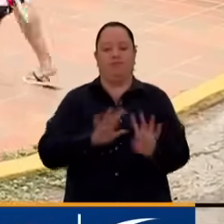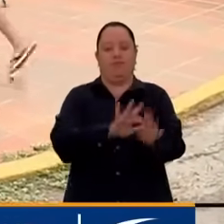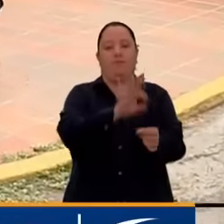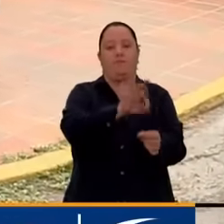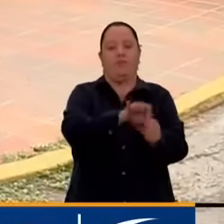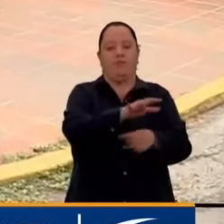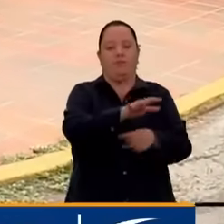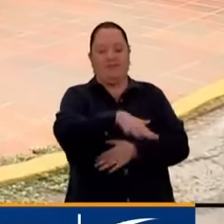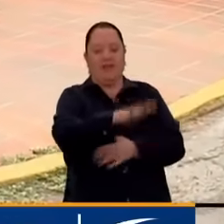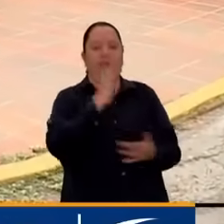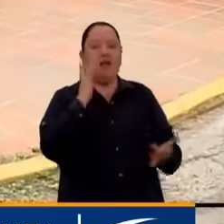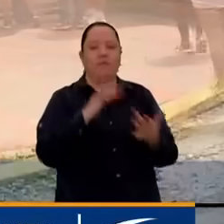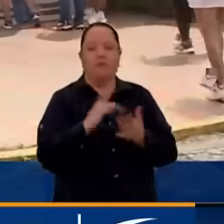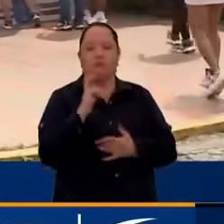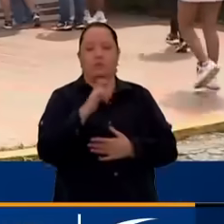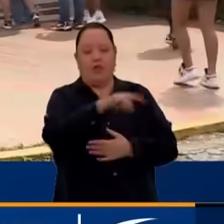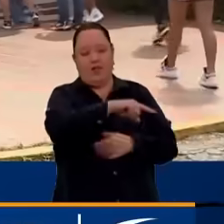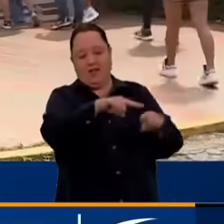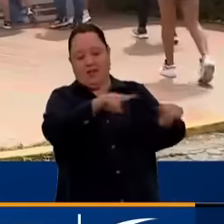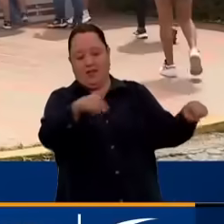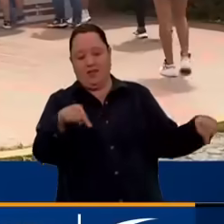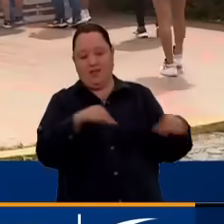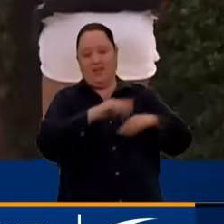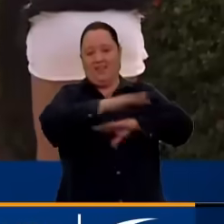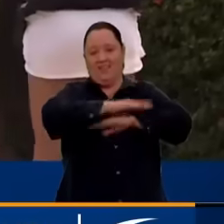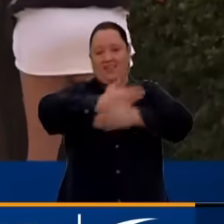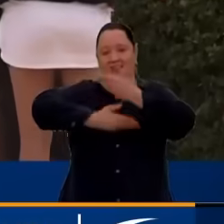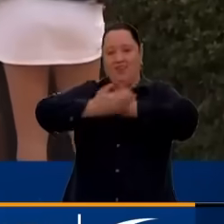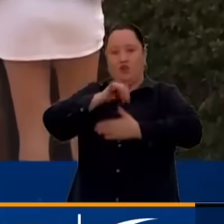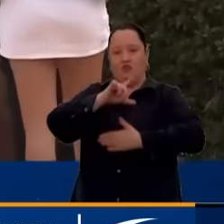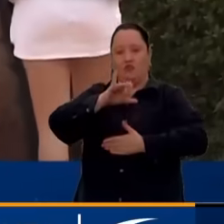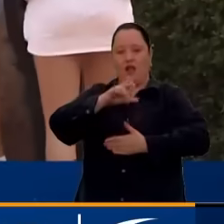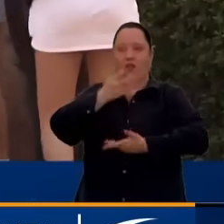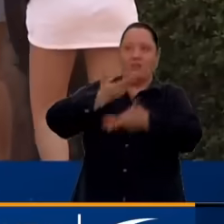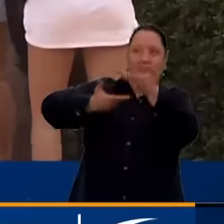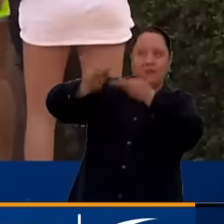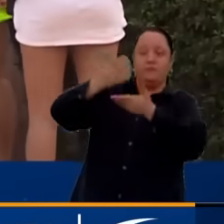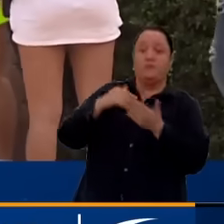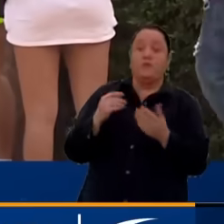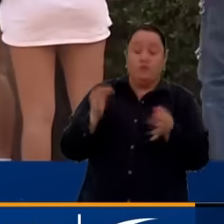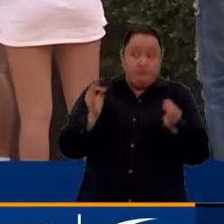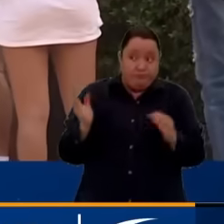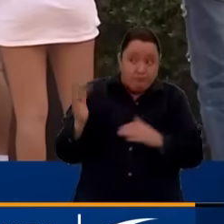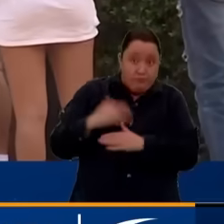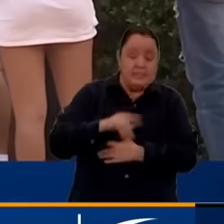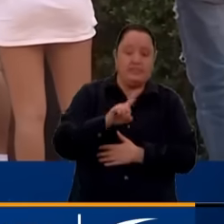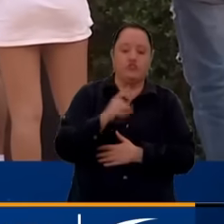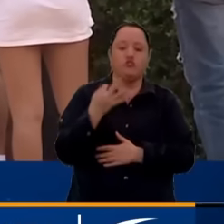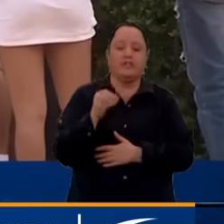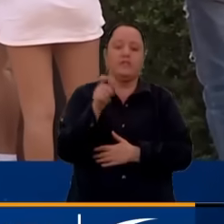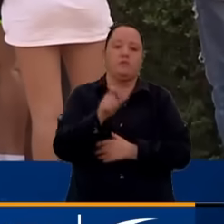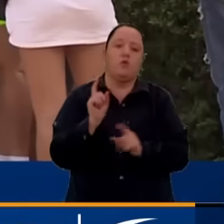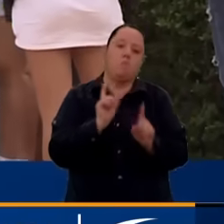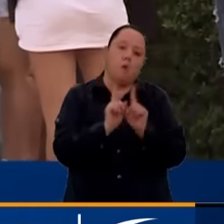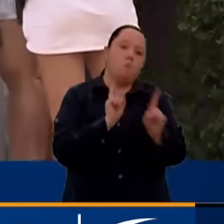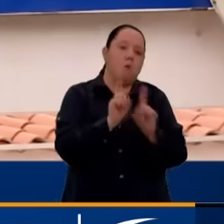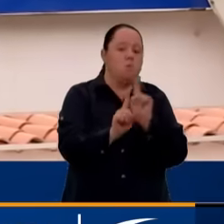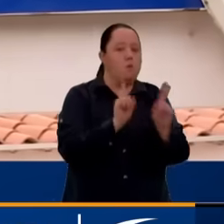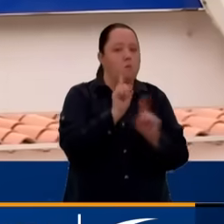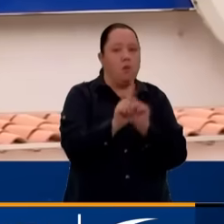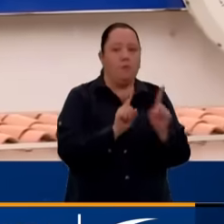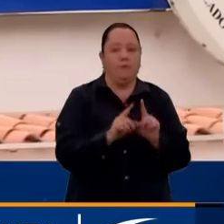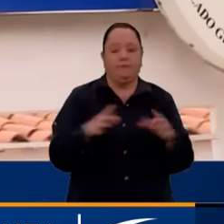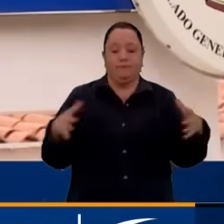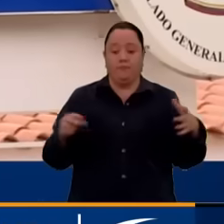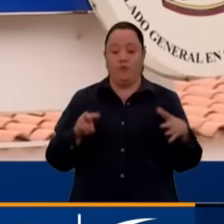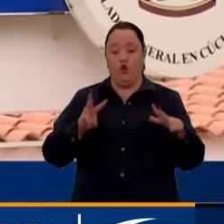a esta hora en la ciudad de Cúcuta. Han podido votar un promedio de 130 personas, según nos indican las autoridades. El 80% de ellas